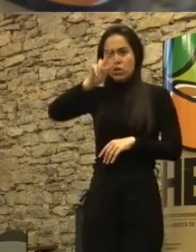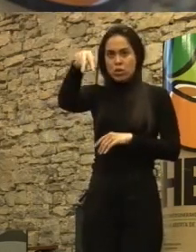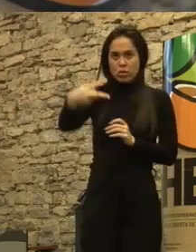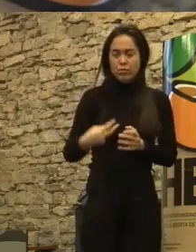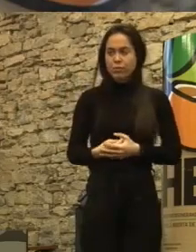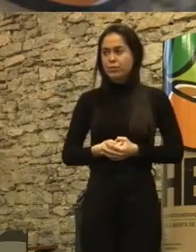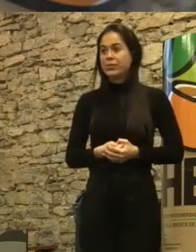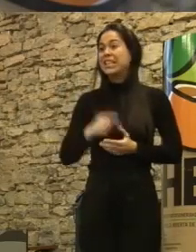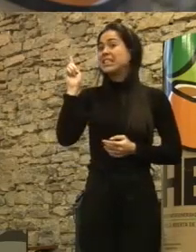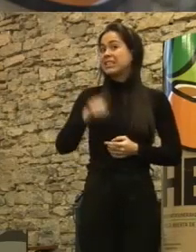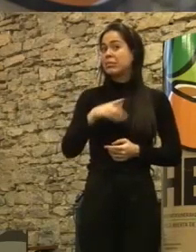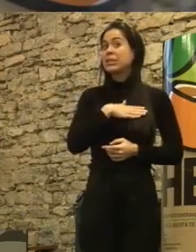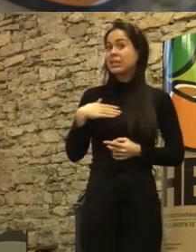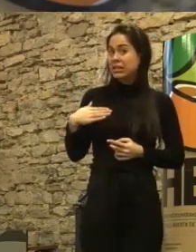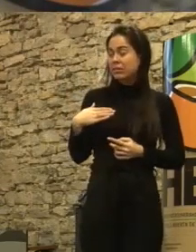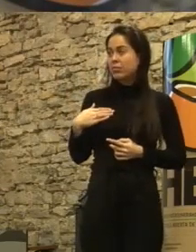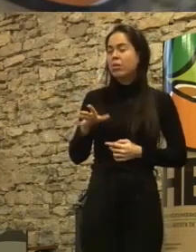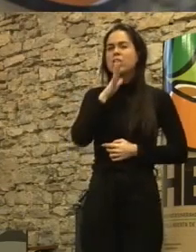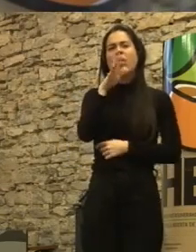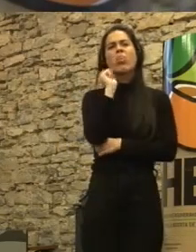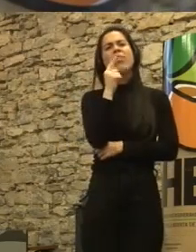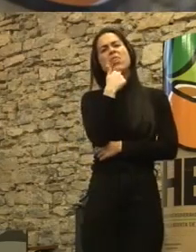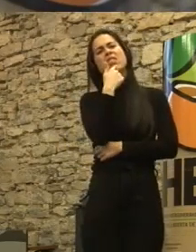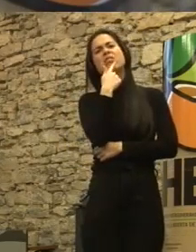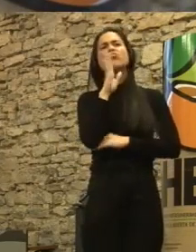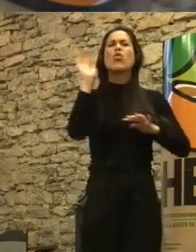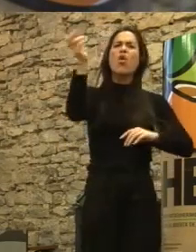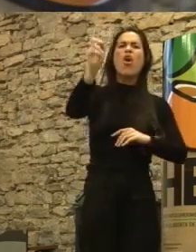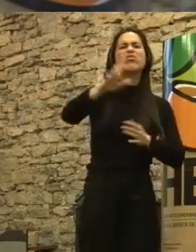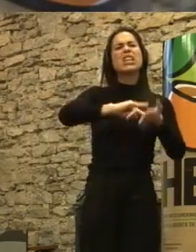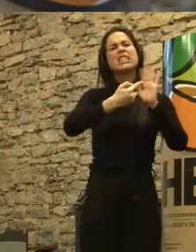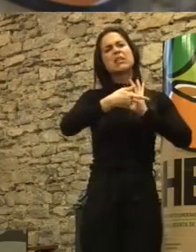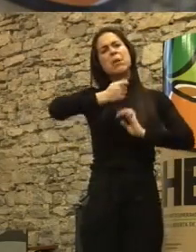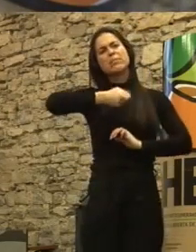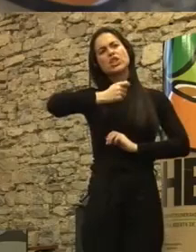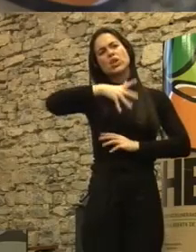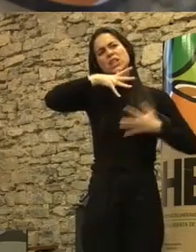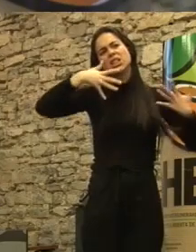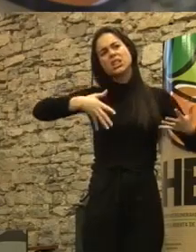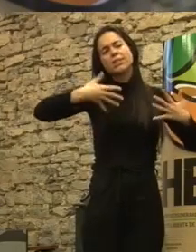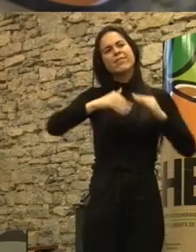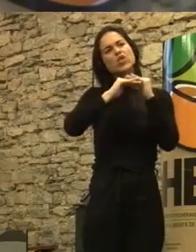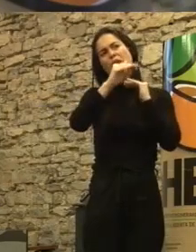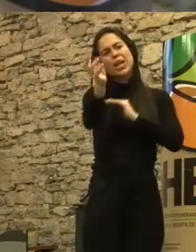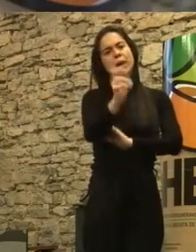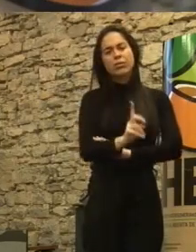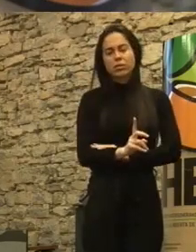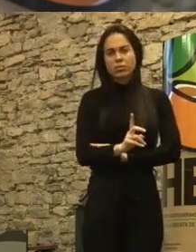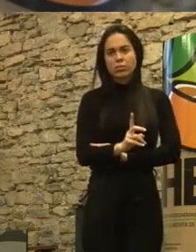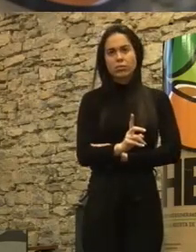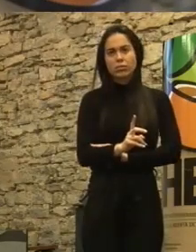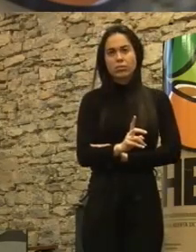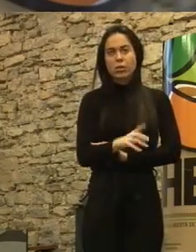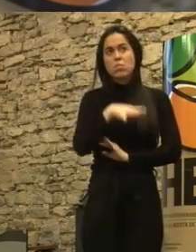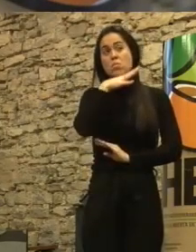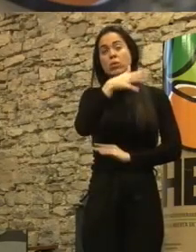También queremos que las pensiones, porque se suele decir, no, es que el sistema actual de pensiones No es sostenible, no es sostenible